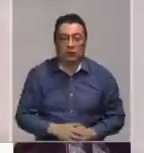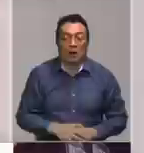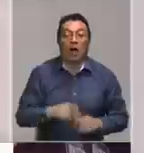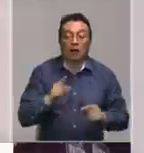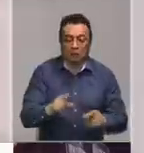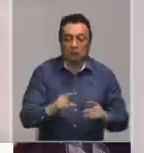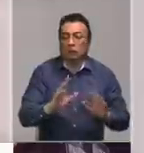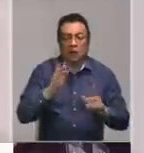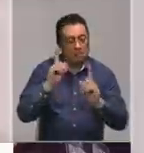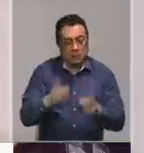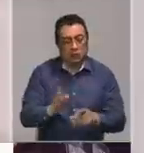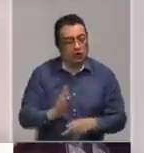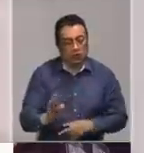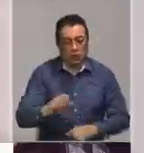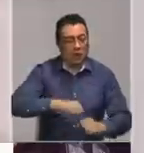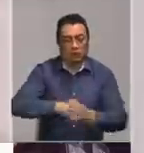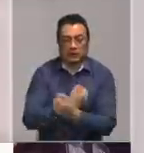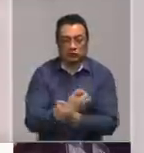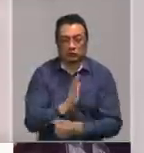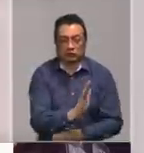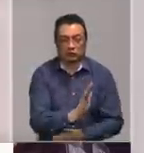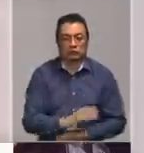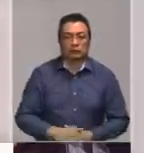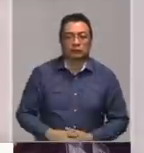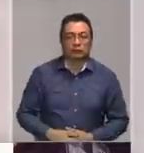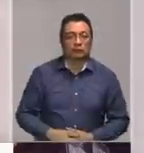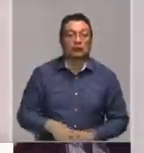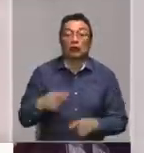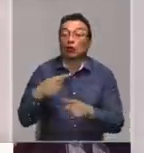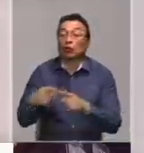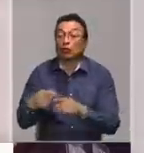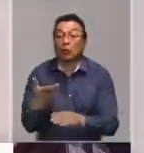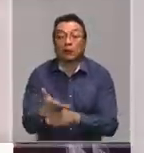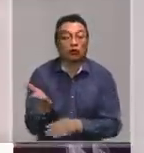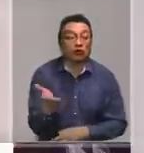se dispone de la mantención de la prisión preventiva. ¿Alguna otra petición?